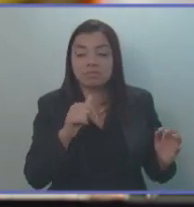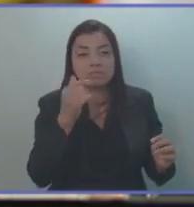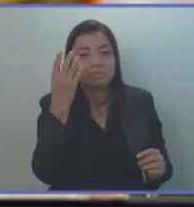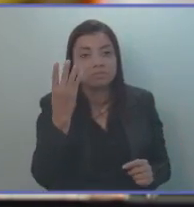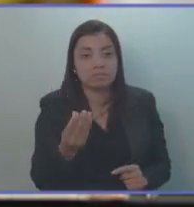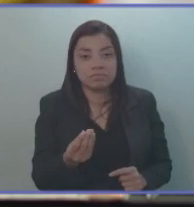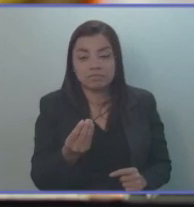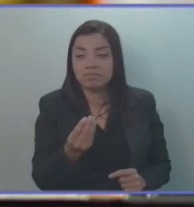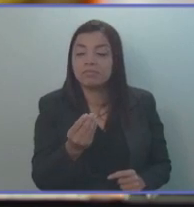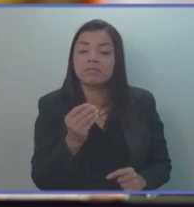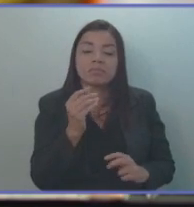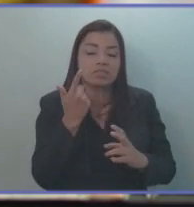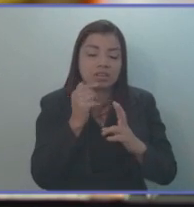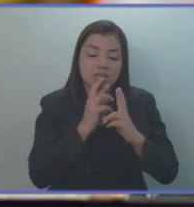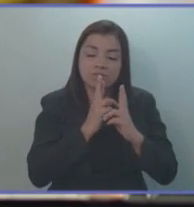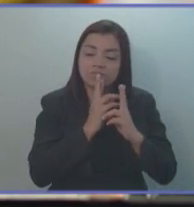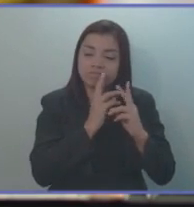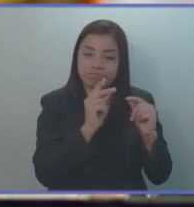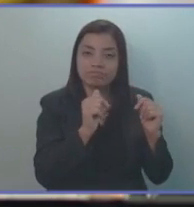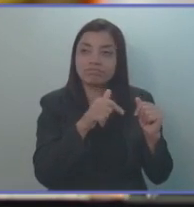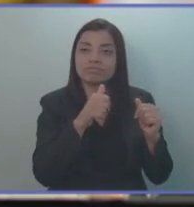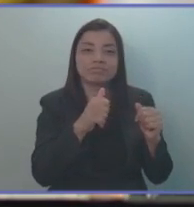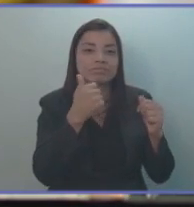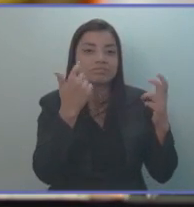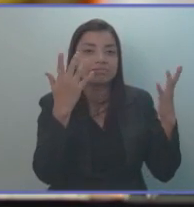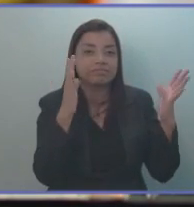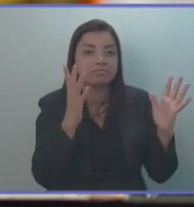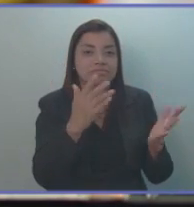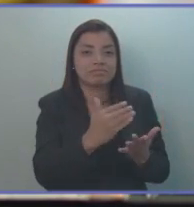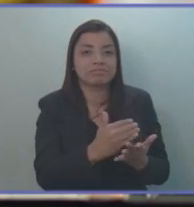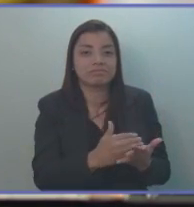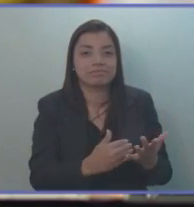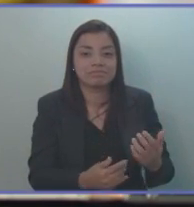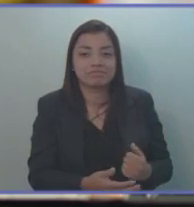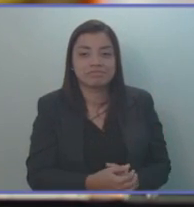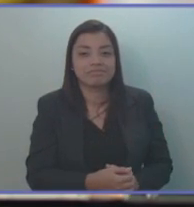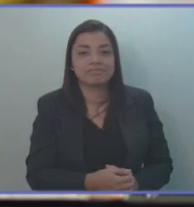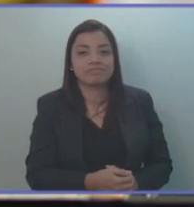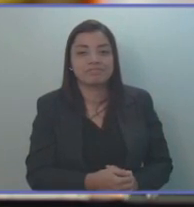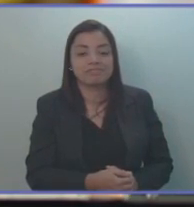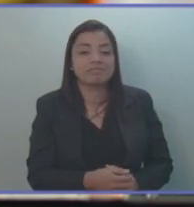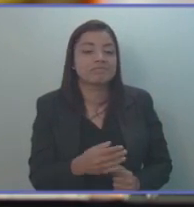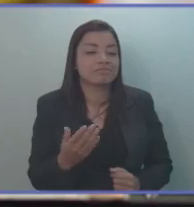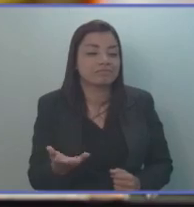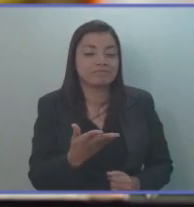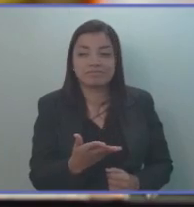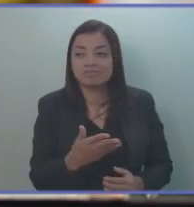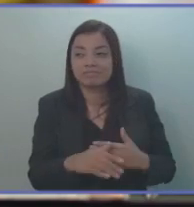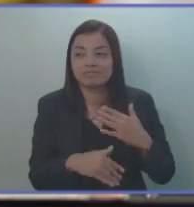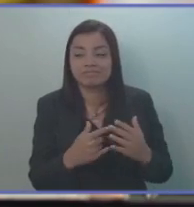tendrá solventado y podrán recibir la bonificación correspondiente a lo que les